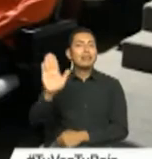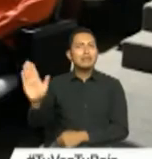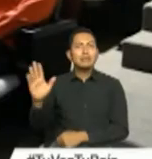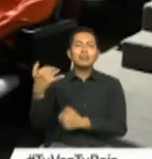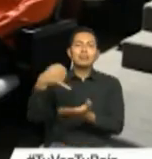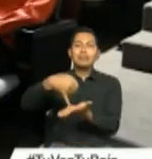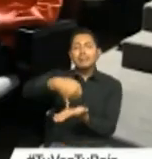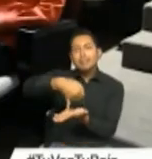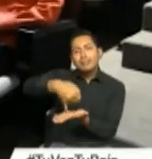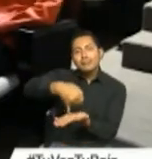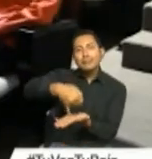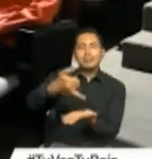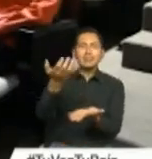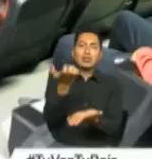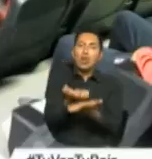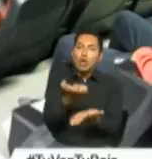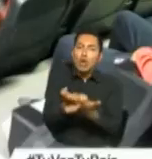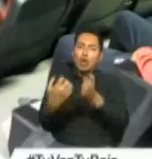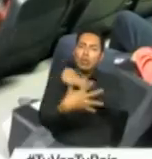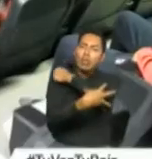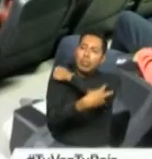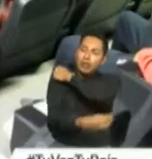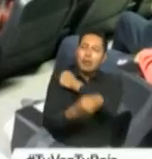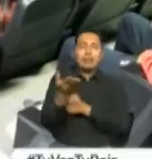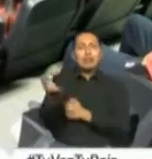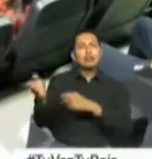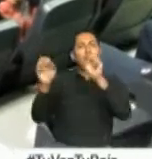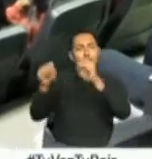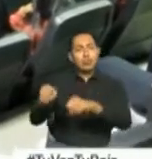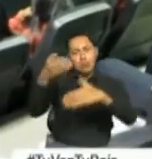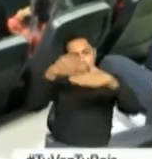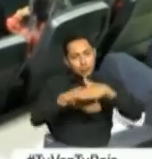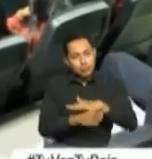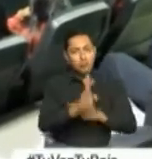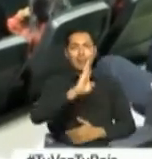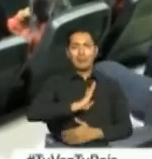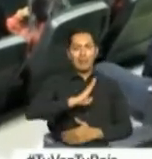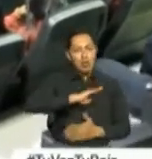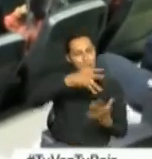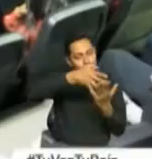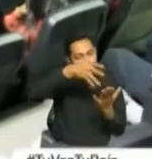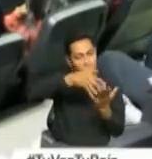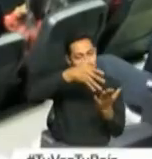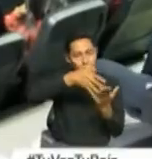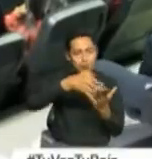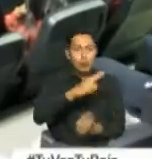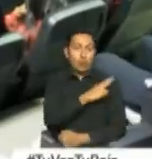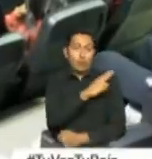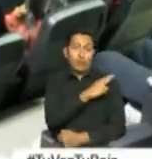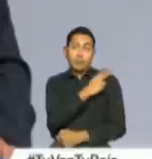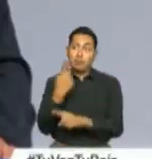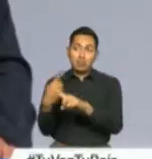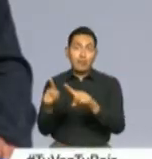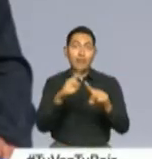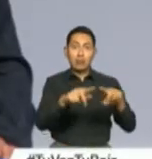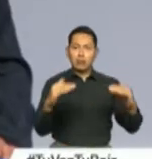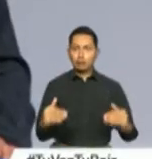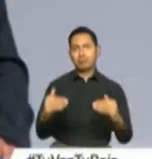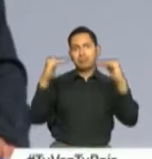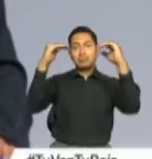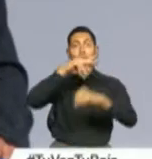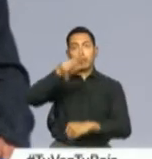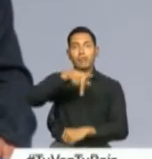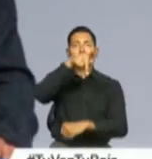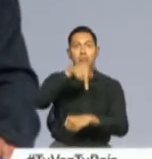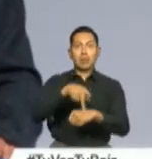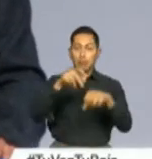socioeconómica, quienes podrán realizar sus estudios de nivel técnico o tecnológico y de tercer nivel en universidades del país. Estas